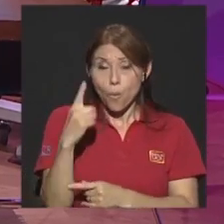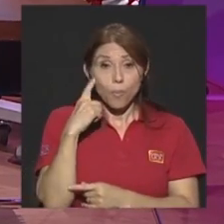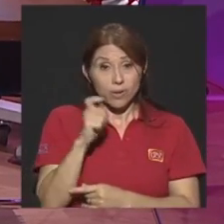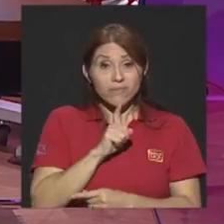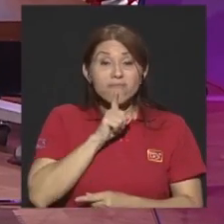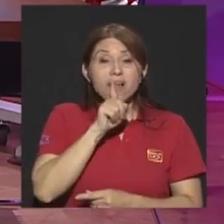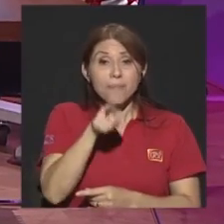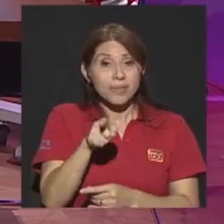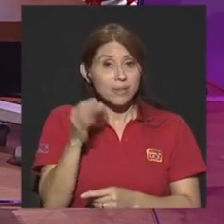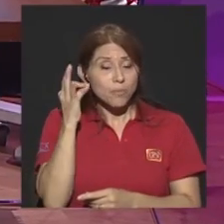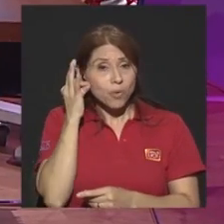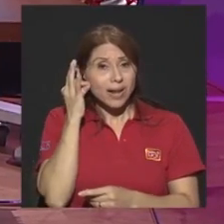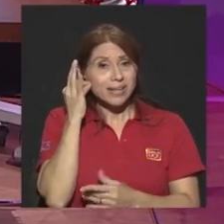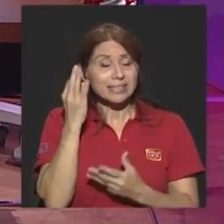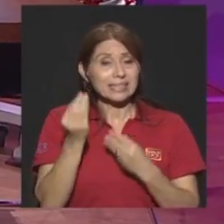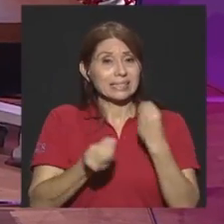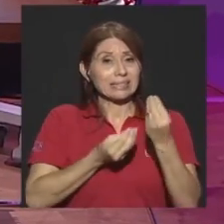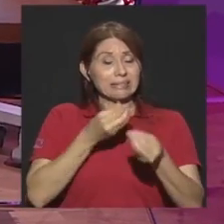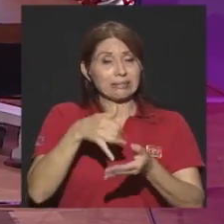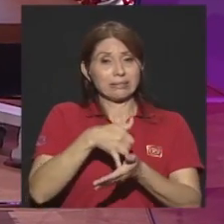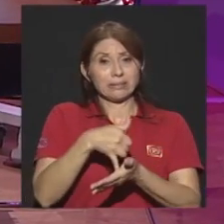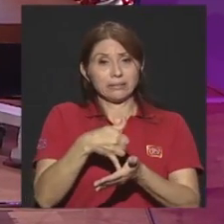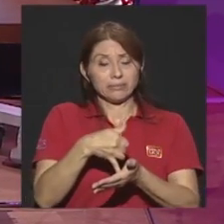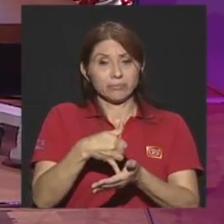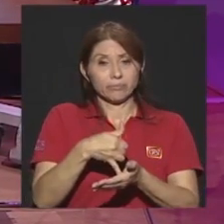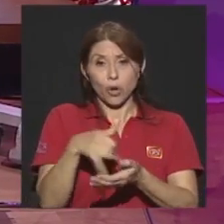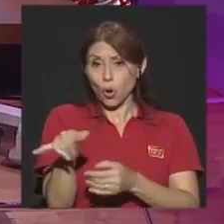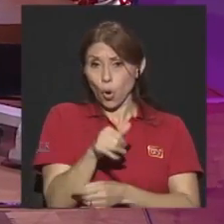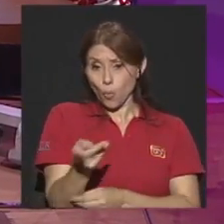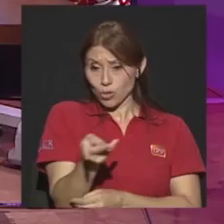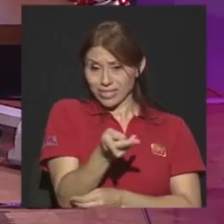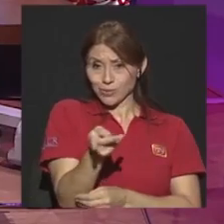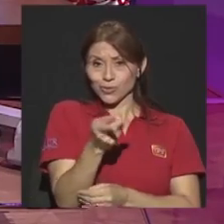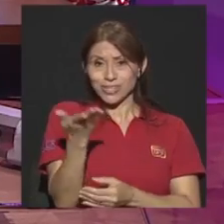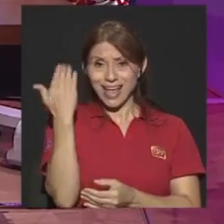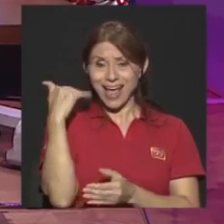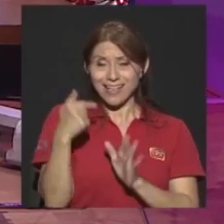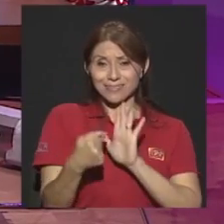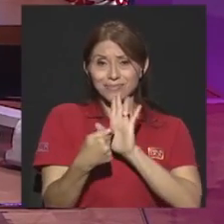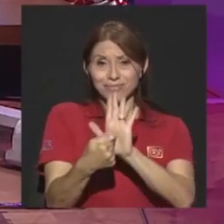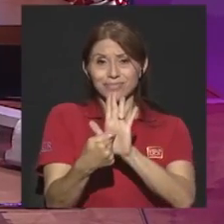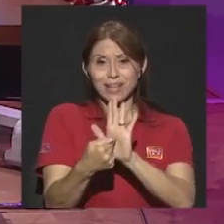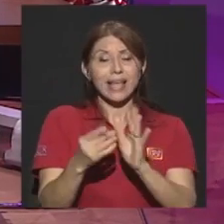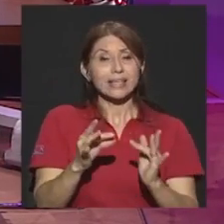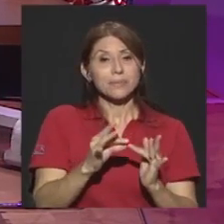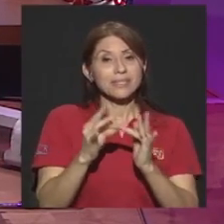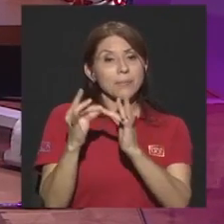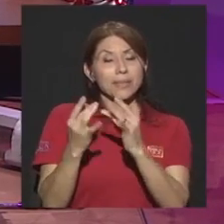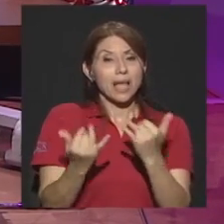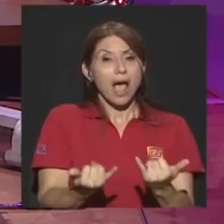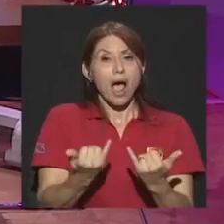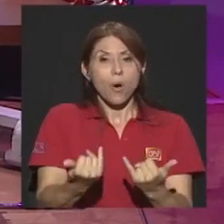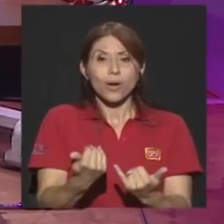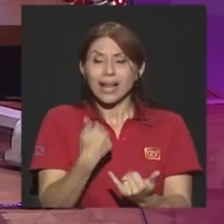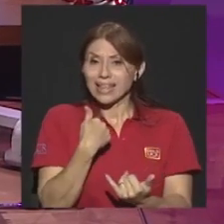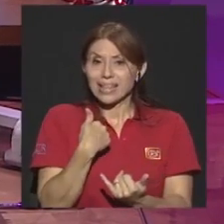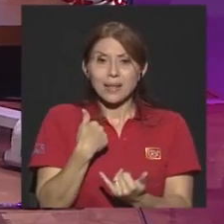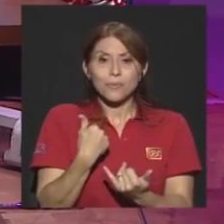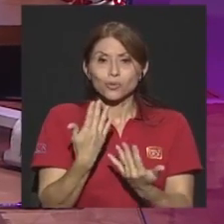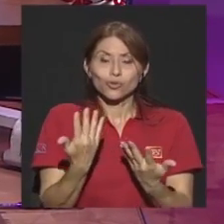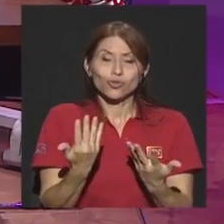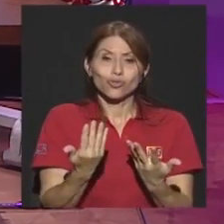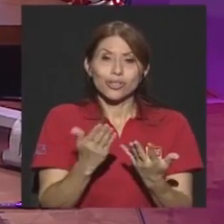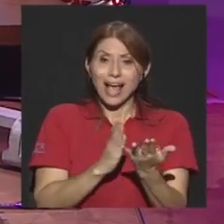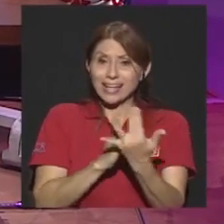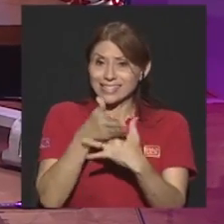expuestas. Especialmente ahora que tienen acceso uno a través de toda la búsqueda de Big Data, se